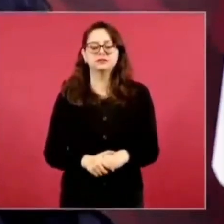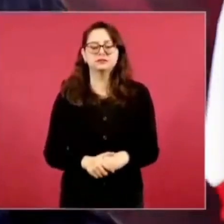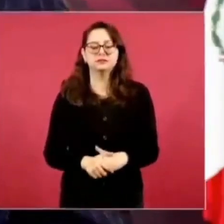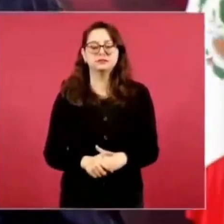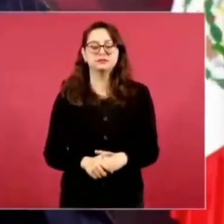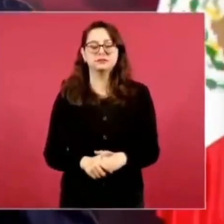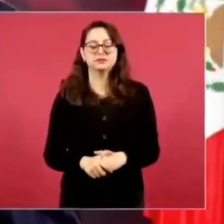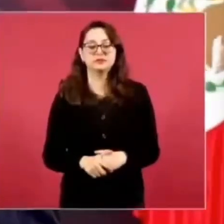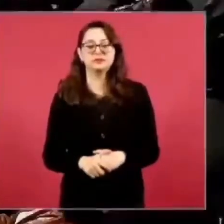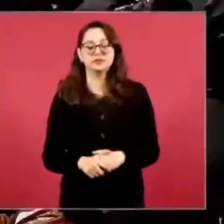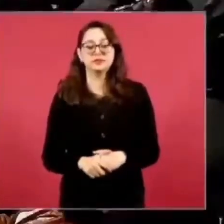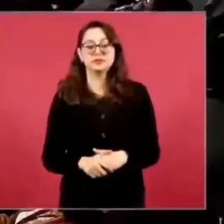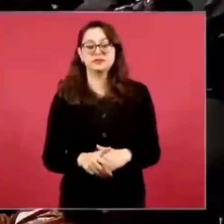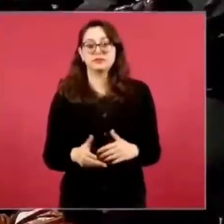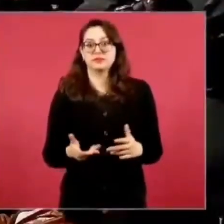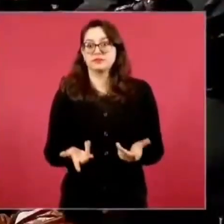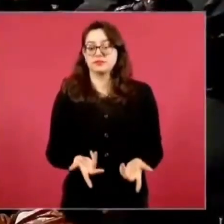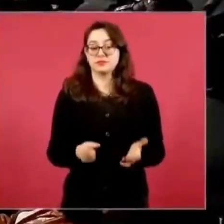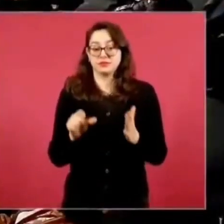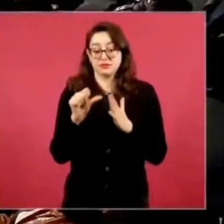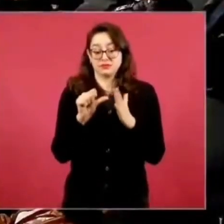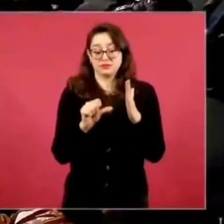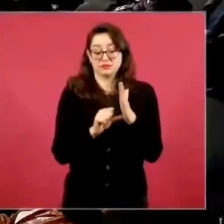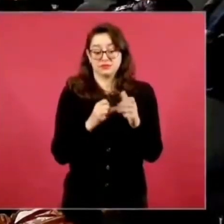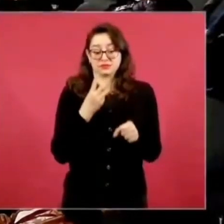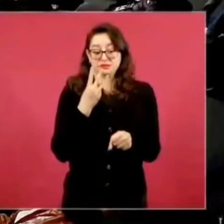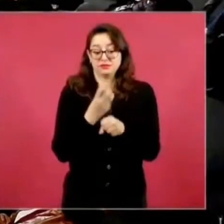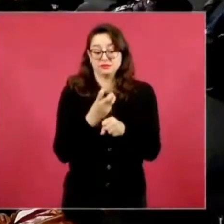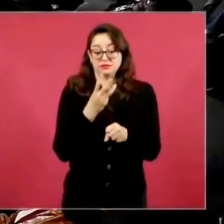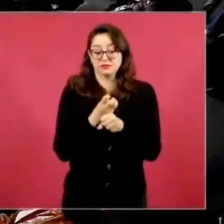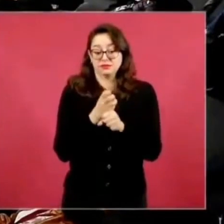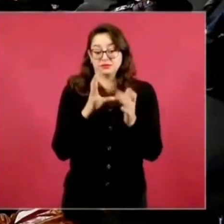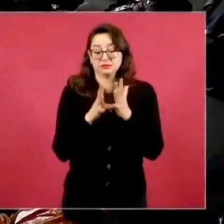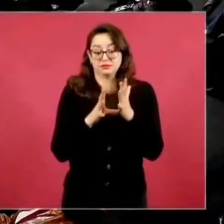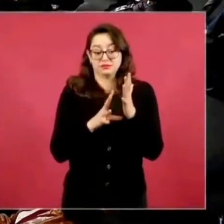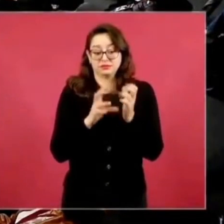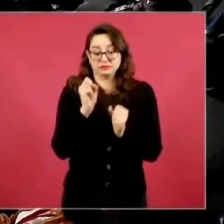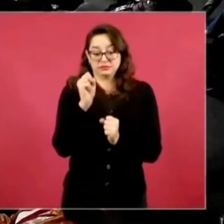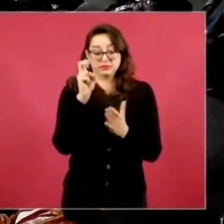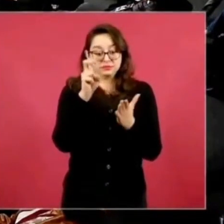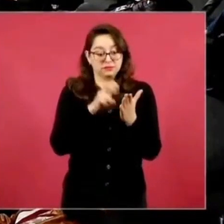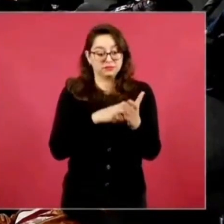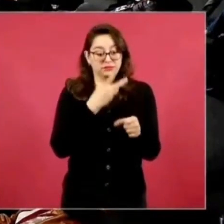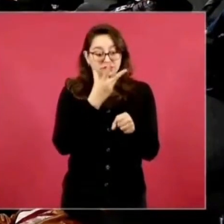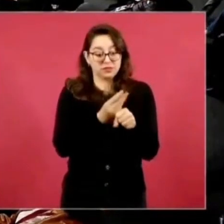al artículo 3 en ese entonces fue para que la gratuidad